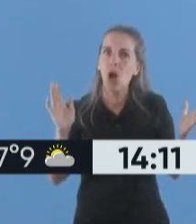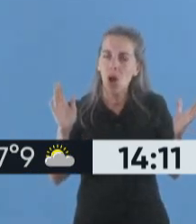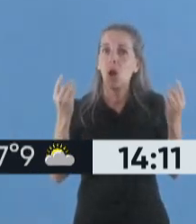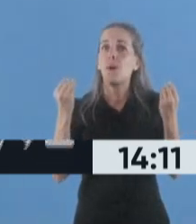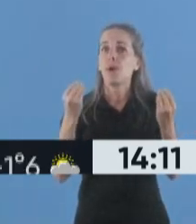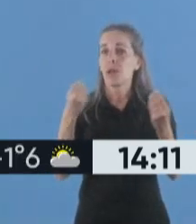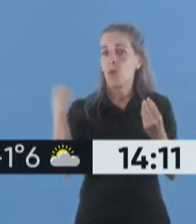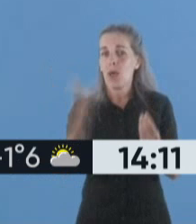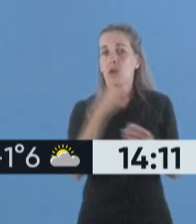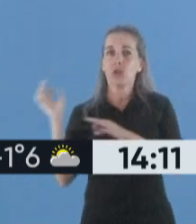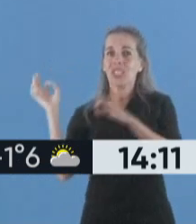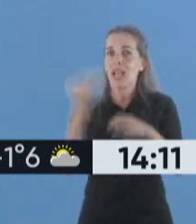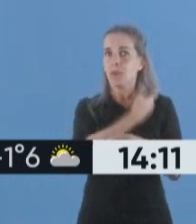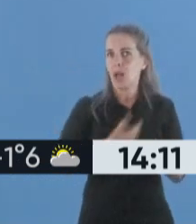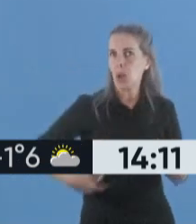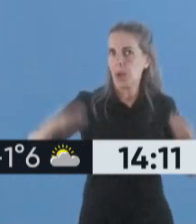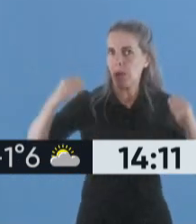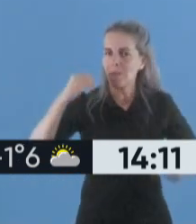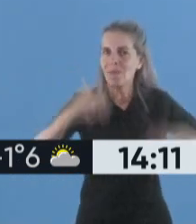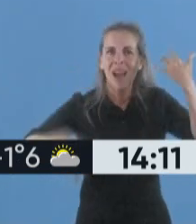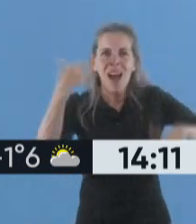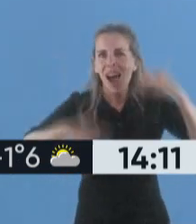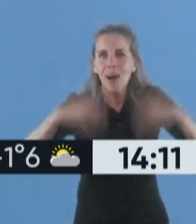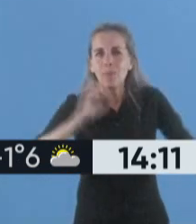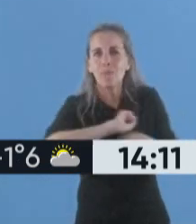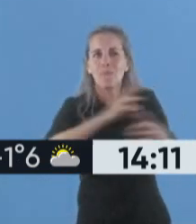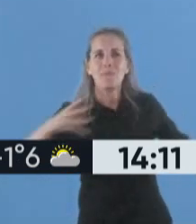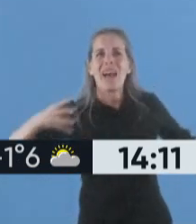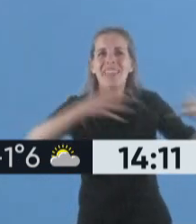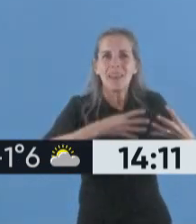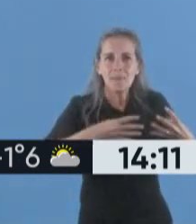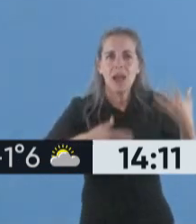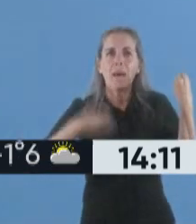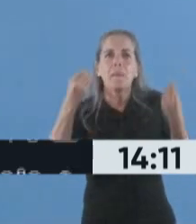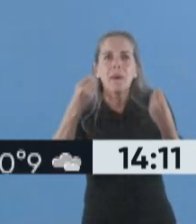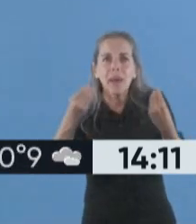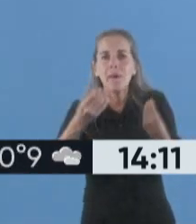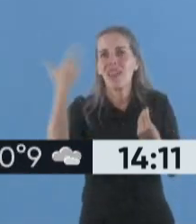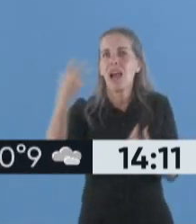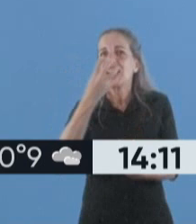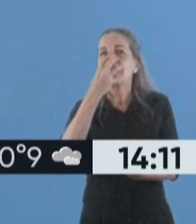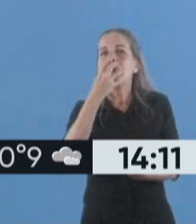llegamos, salimos corriendo a buscar respiradores automáticos que no existían.